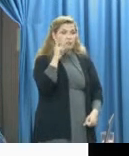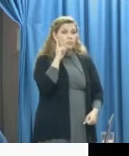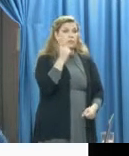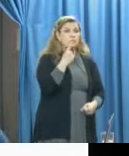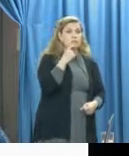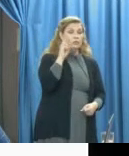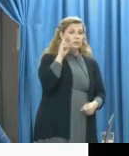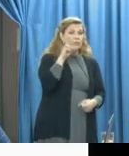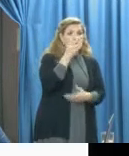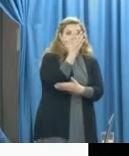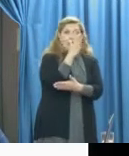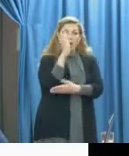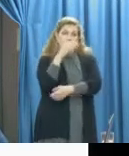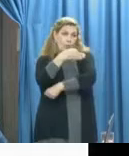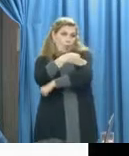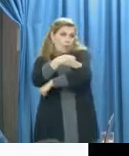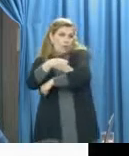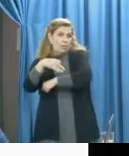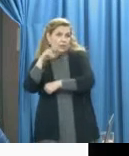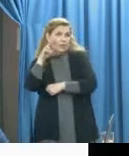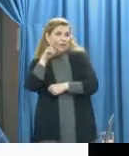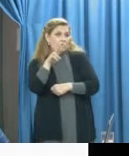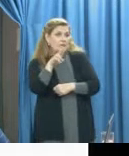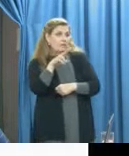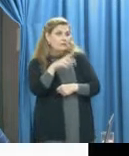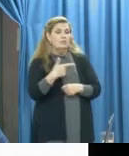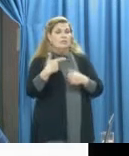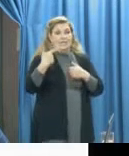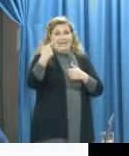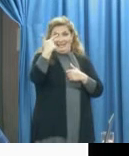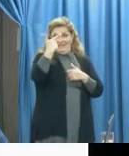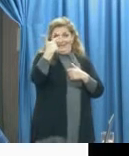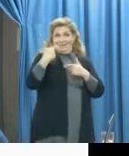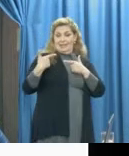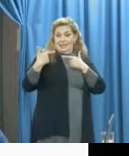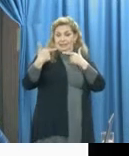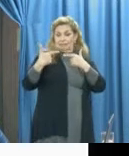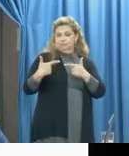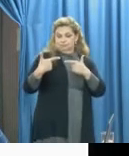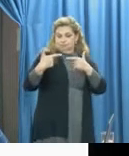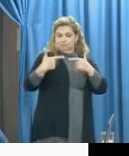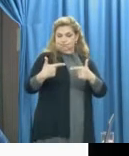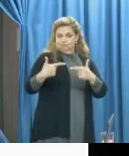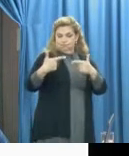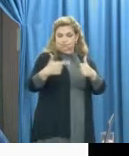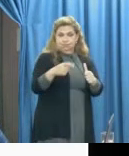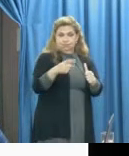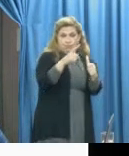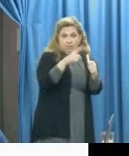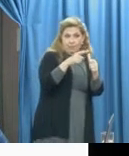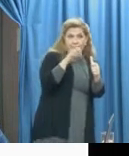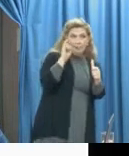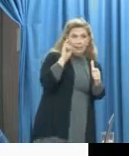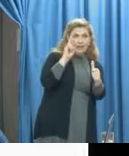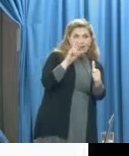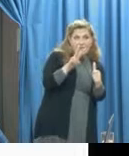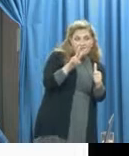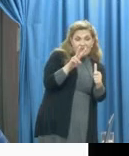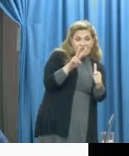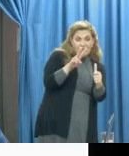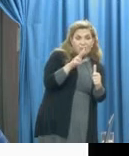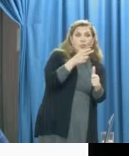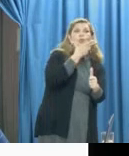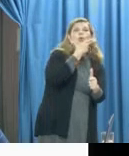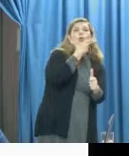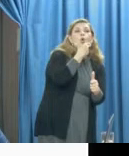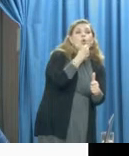árbol donde tenemos 7 generaciones. Desde la primera generación identificaron un ancestro